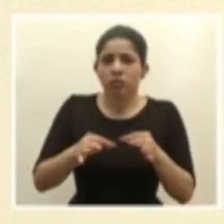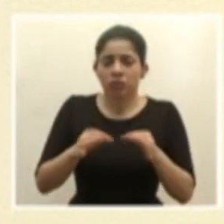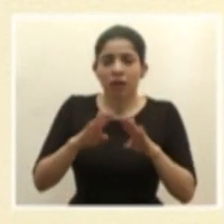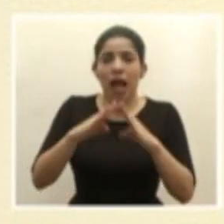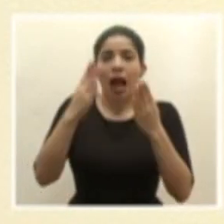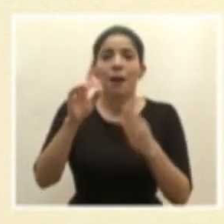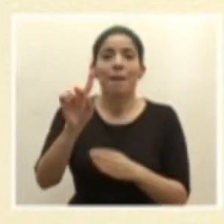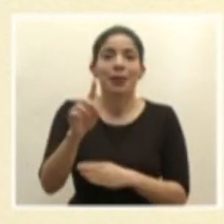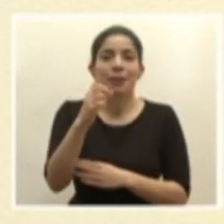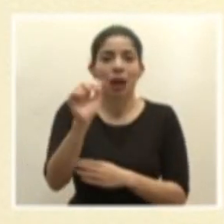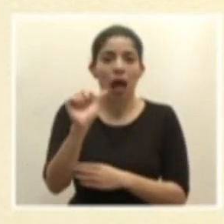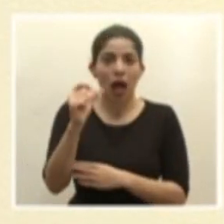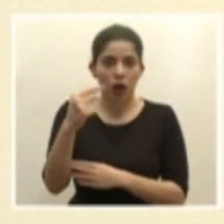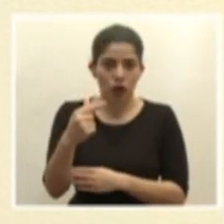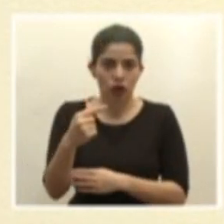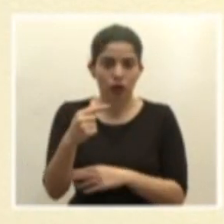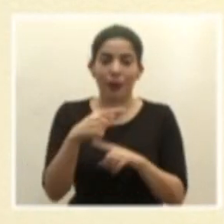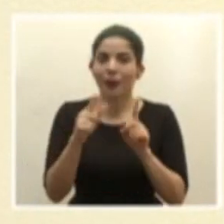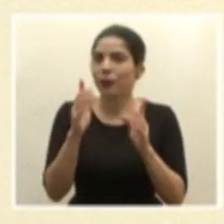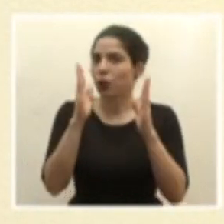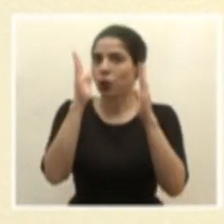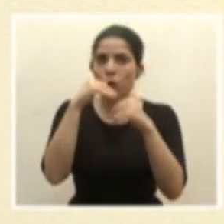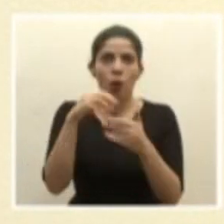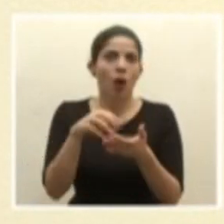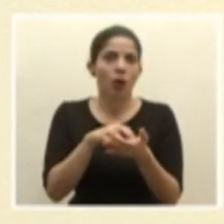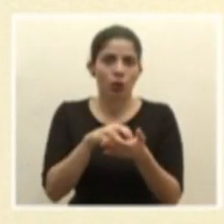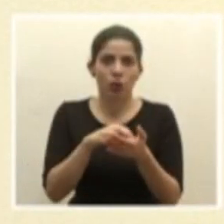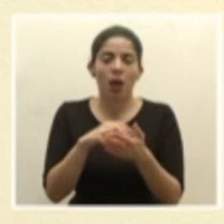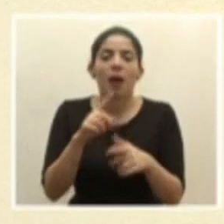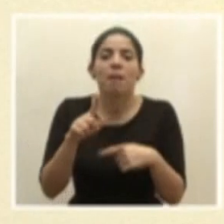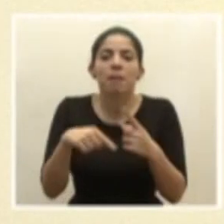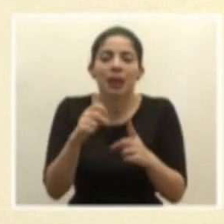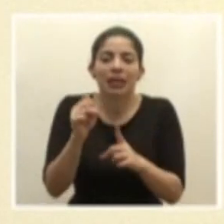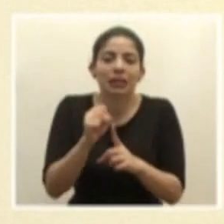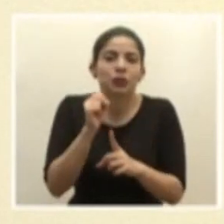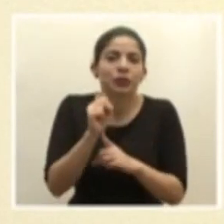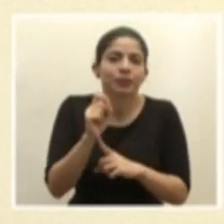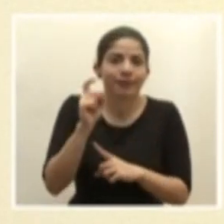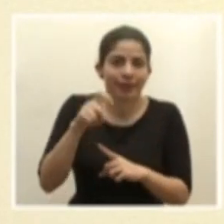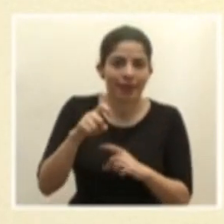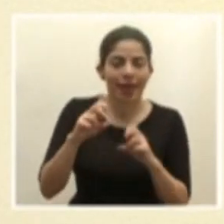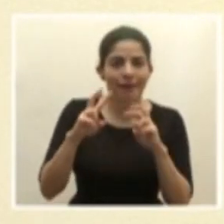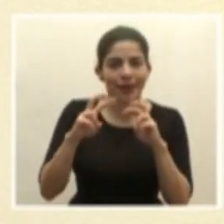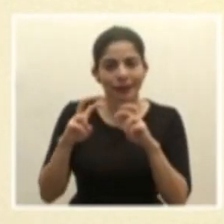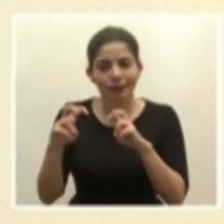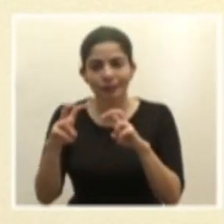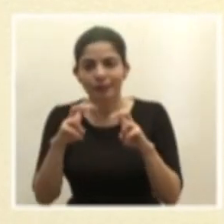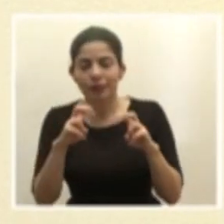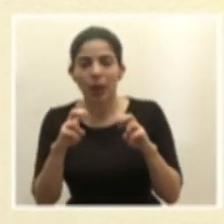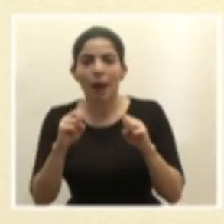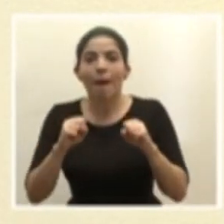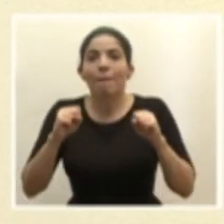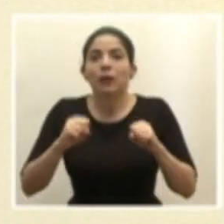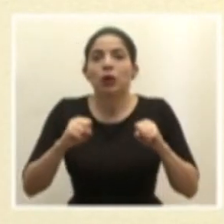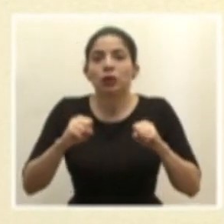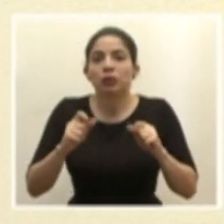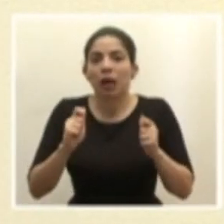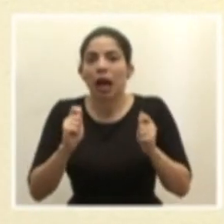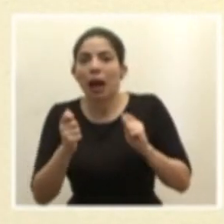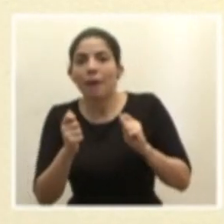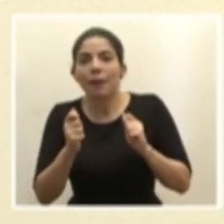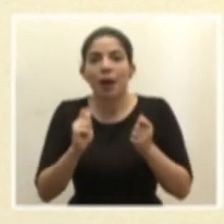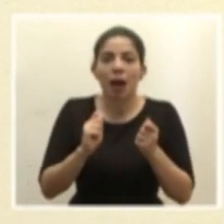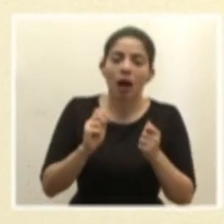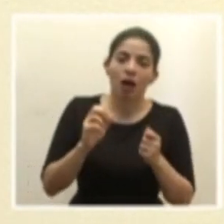1 de agosto. Indudablemente habrán circunstancias que habrá que valorar, que podrían cambiar o no